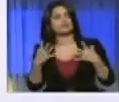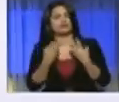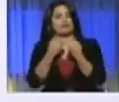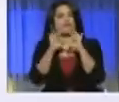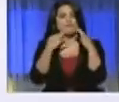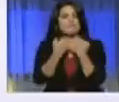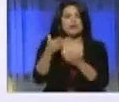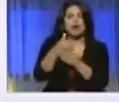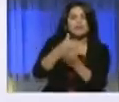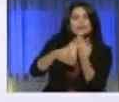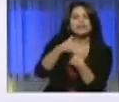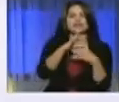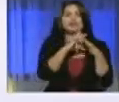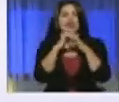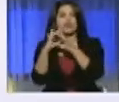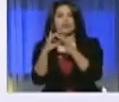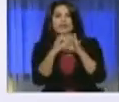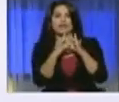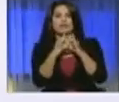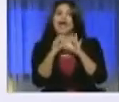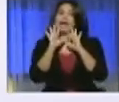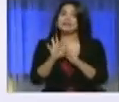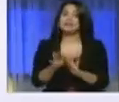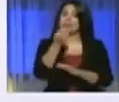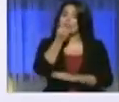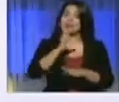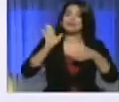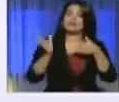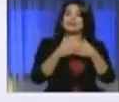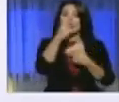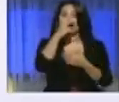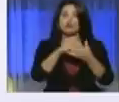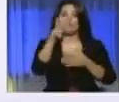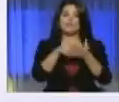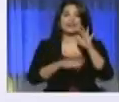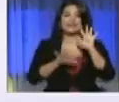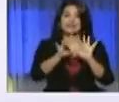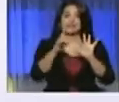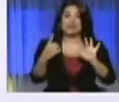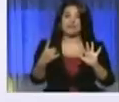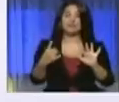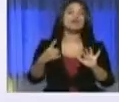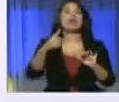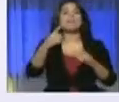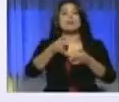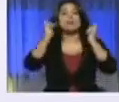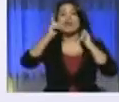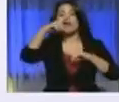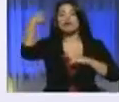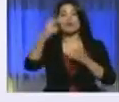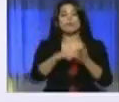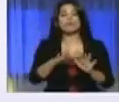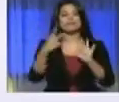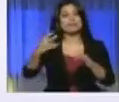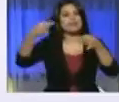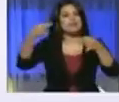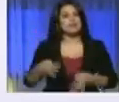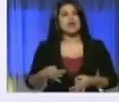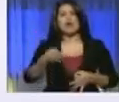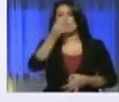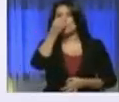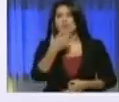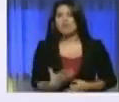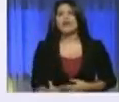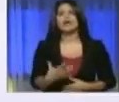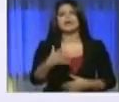de solidaridad. Un buen cierre del 2016 nos garantiza que el año 2017 sea verdaderamente un buen